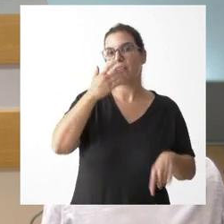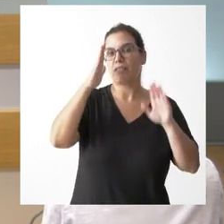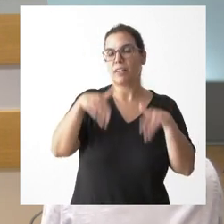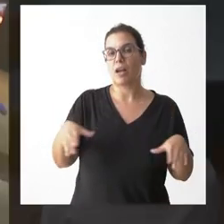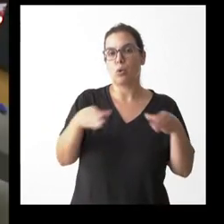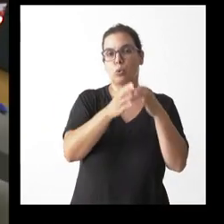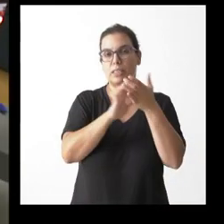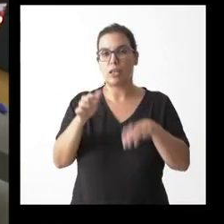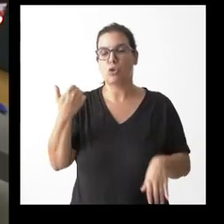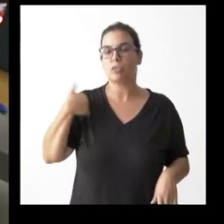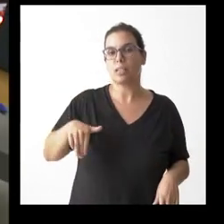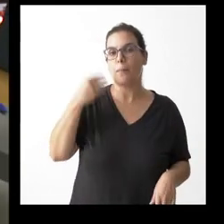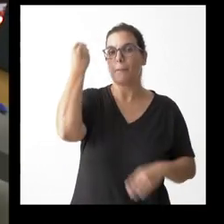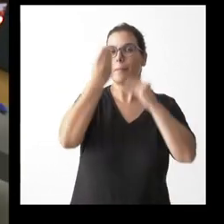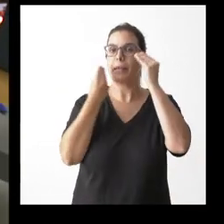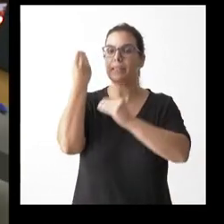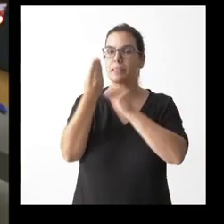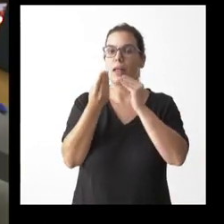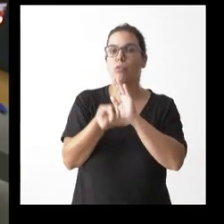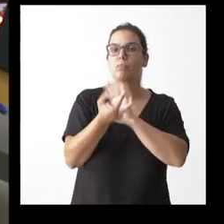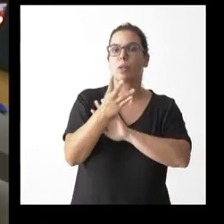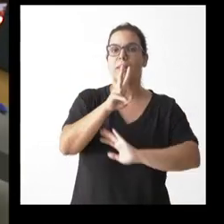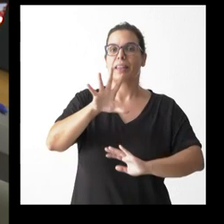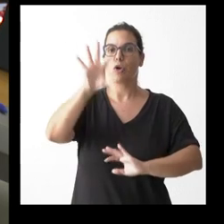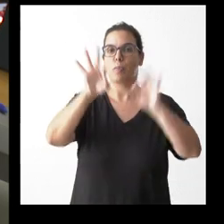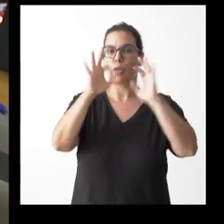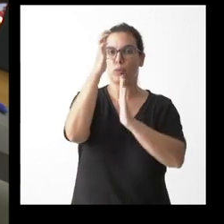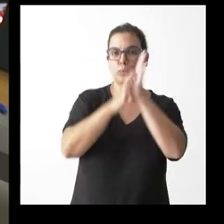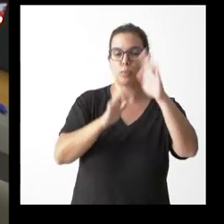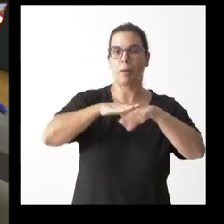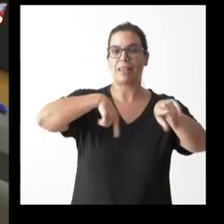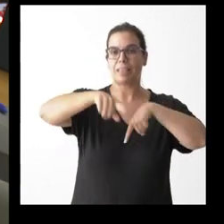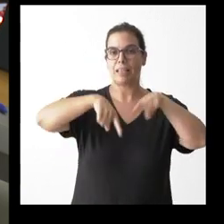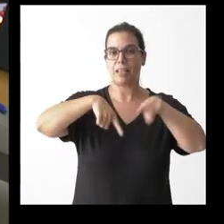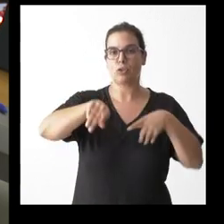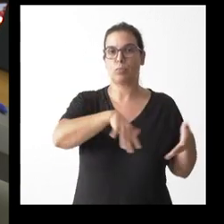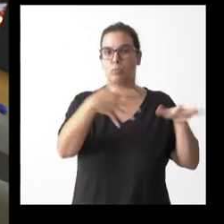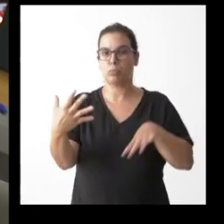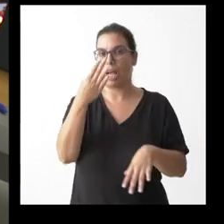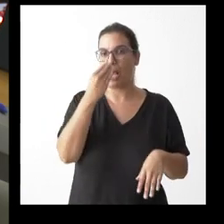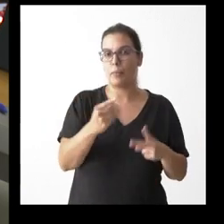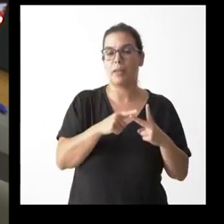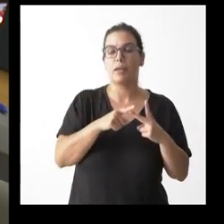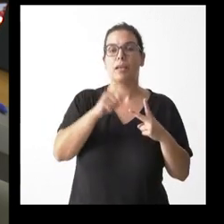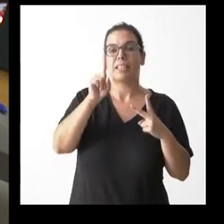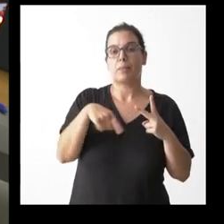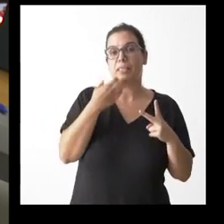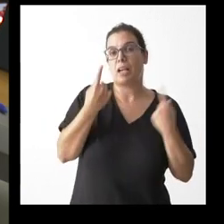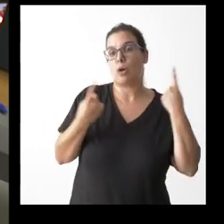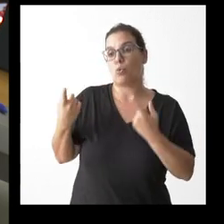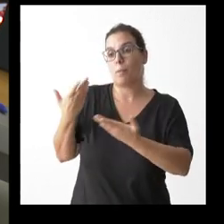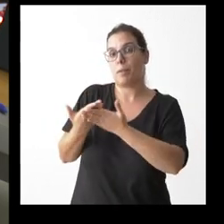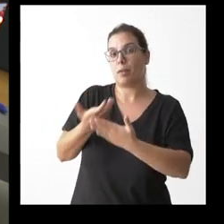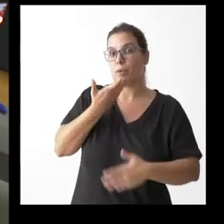pensado implementar la bonificación del 25% en los trayectos de alta velocidad y si, como piden algunos ayuntamientos,